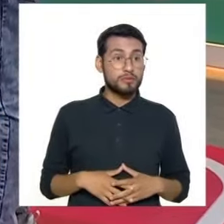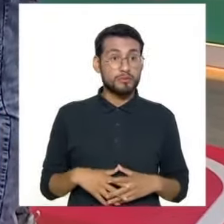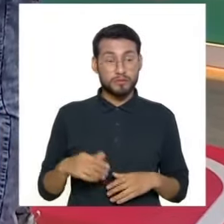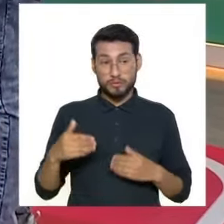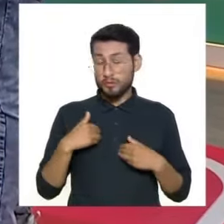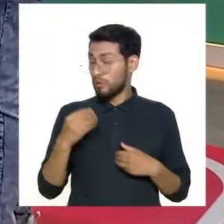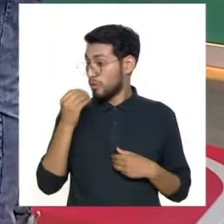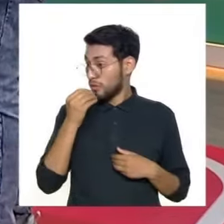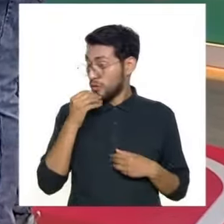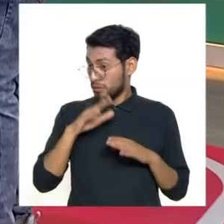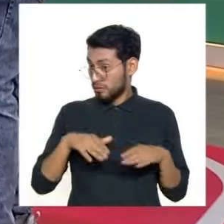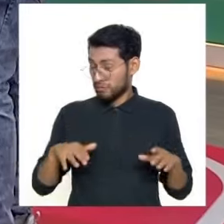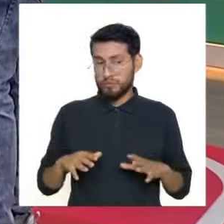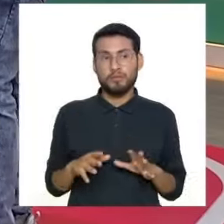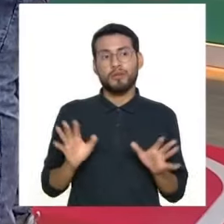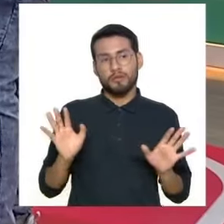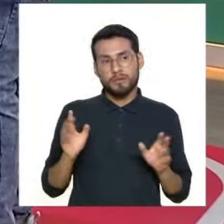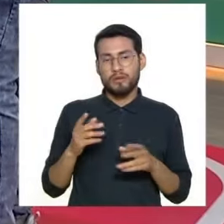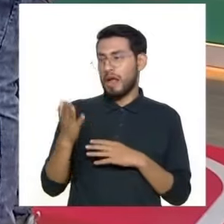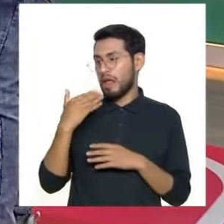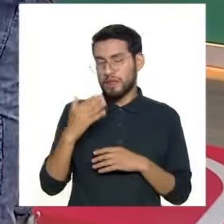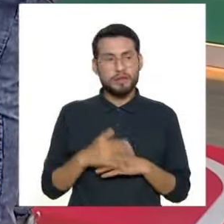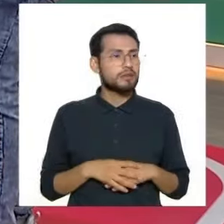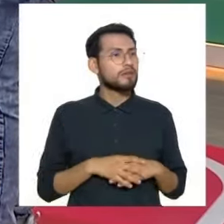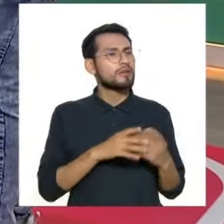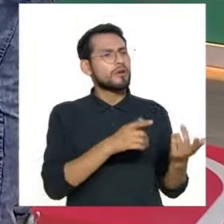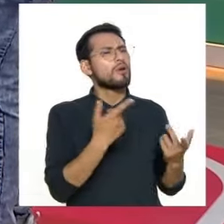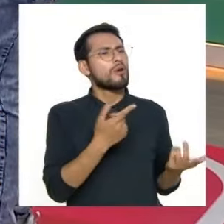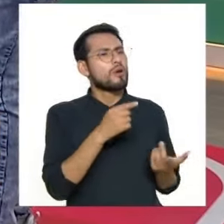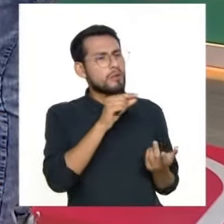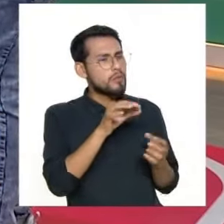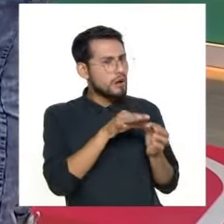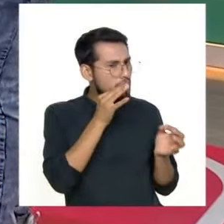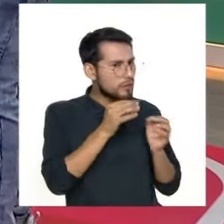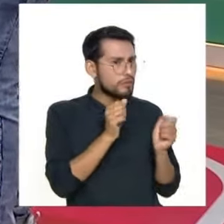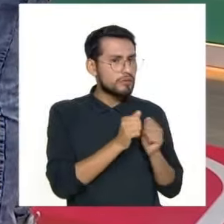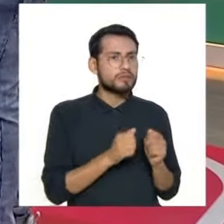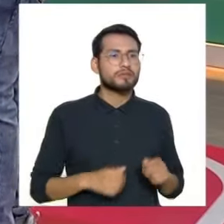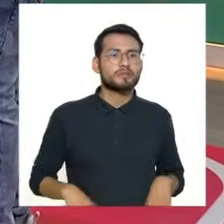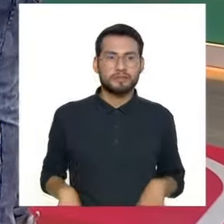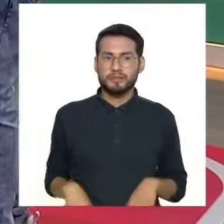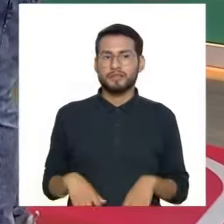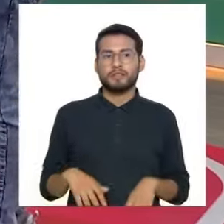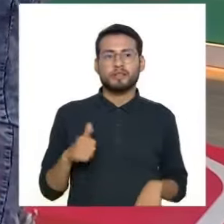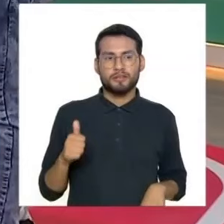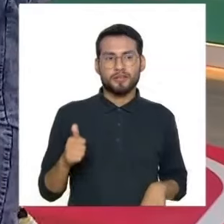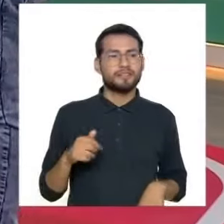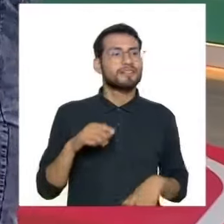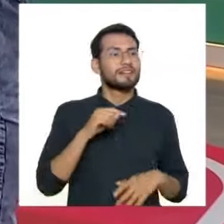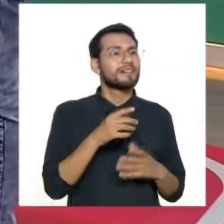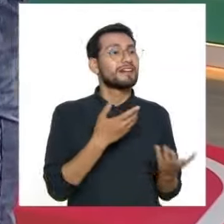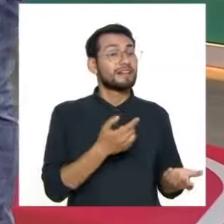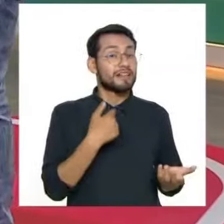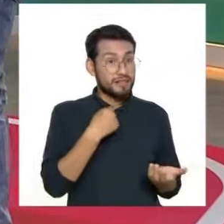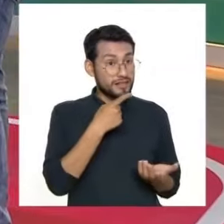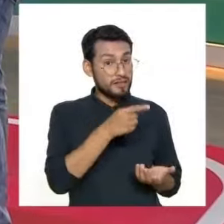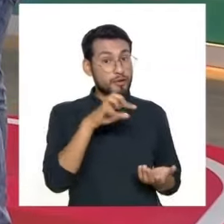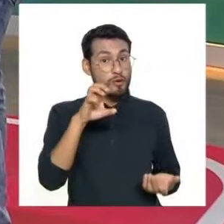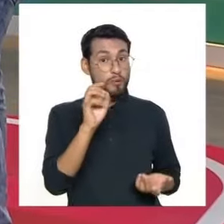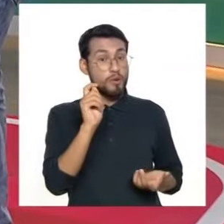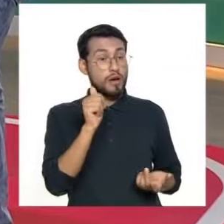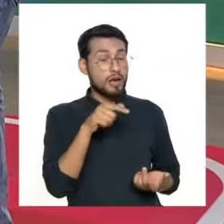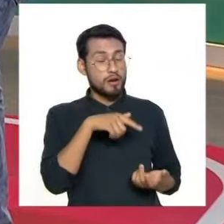también lo puedes comer los niños pero claro salvo que eso generado como un Piqué un acompañante y ese producto quiero Resaltar que la pota